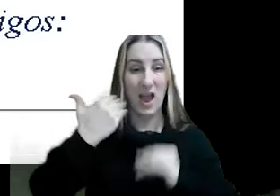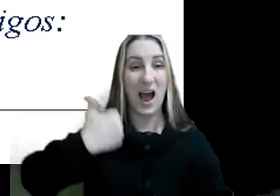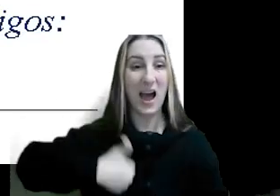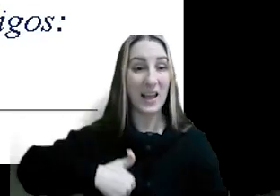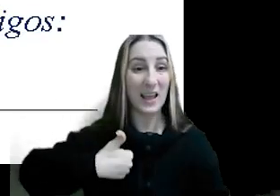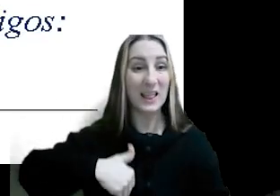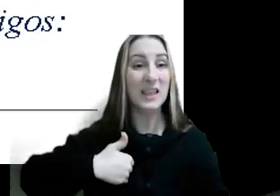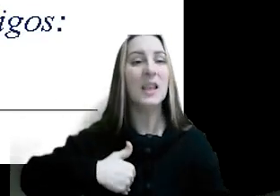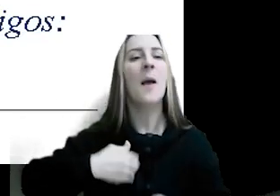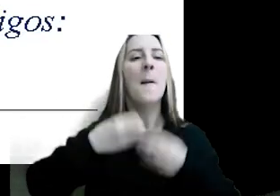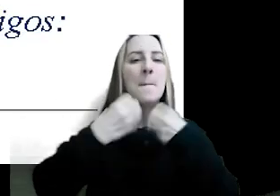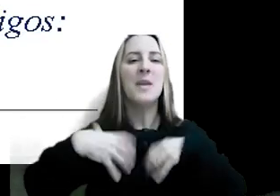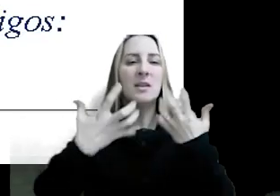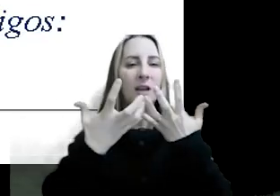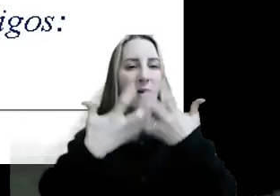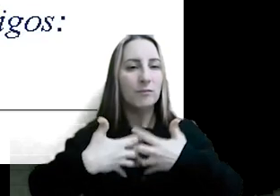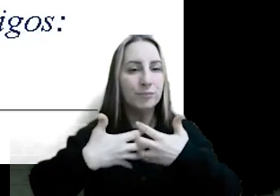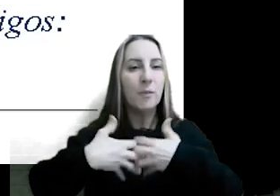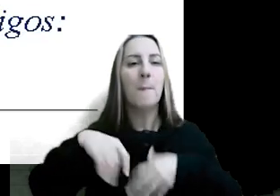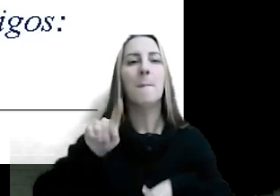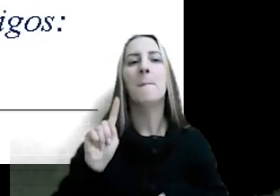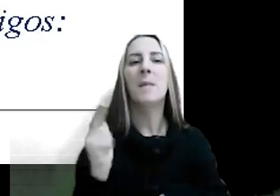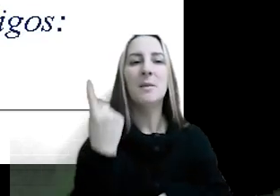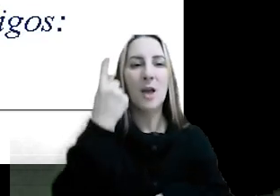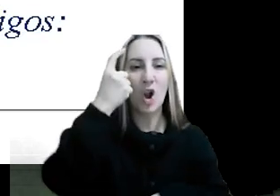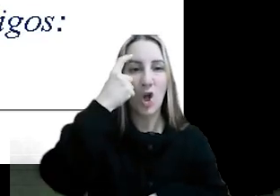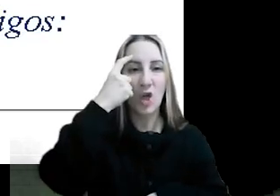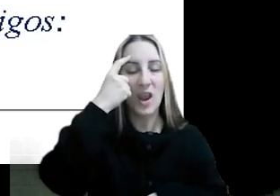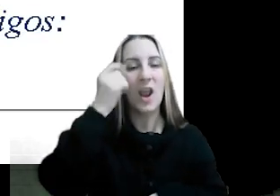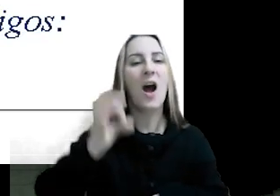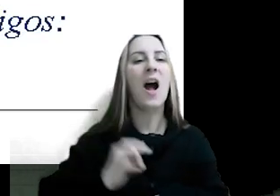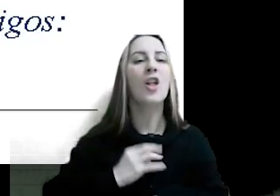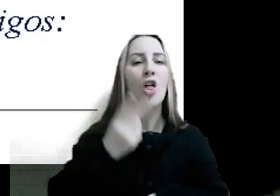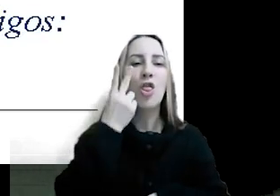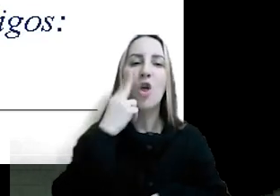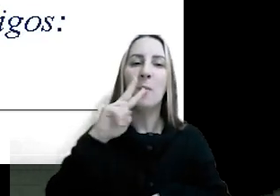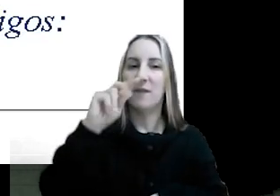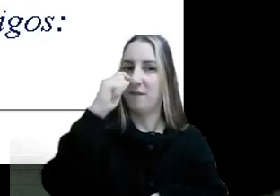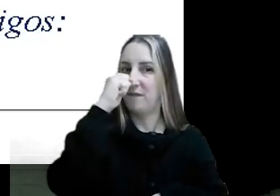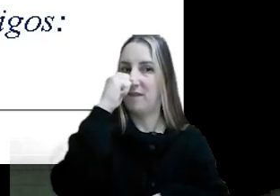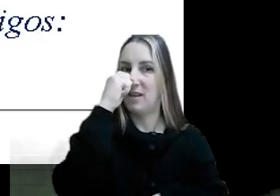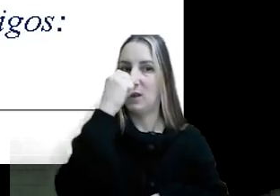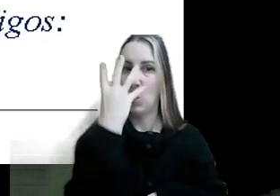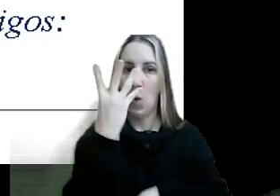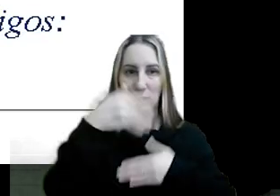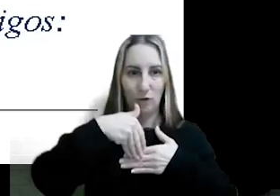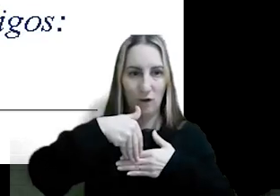a partir del 1 de enero, ¿sí?, del año 2024.